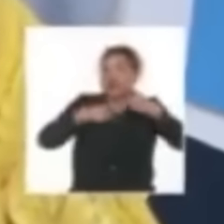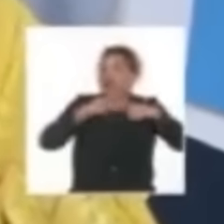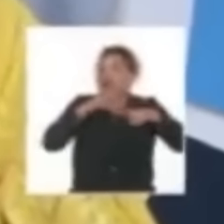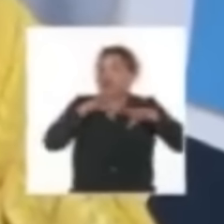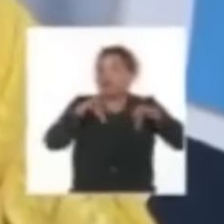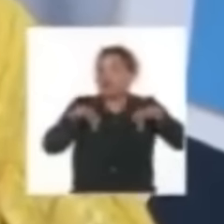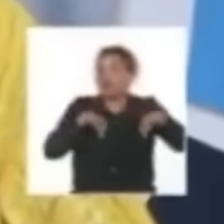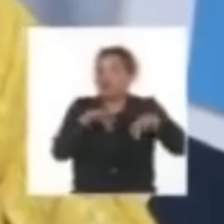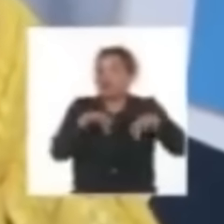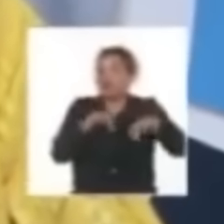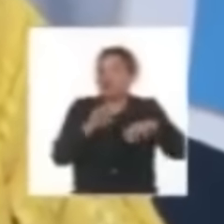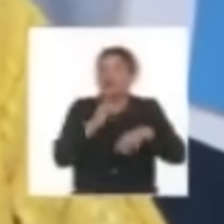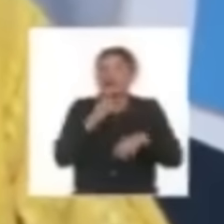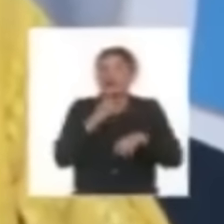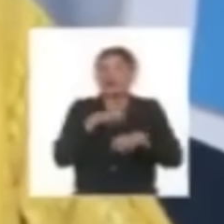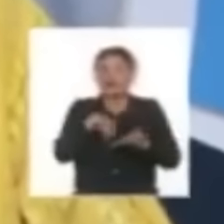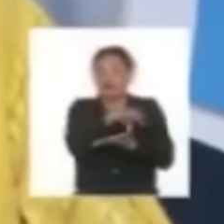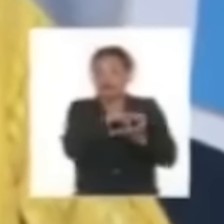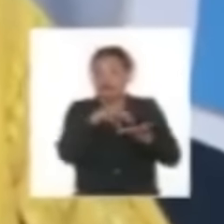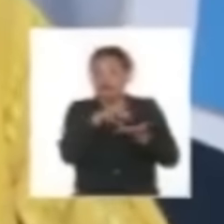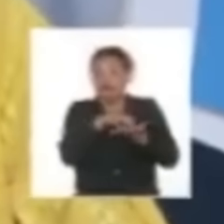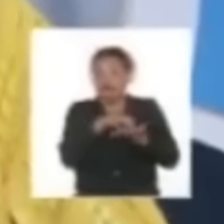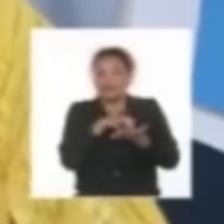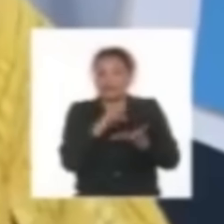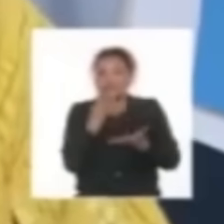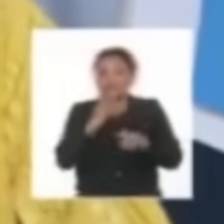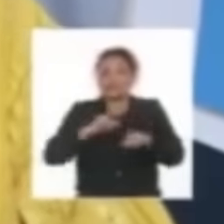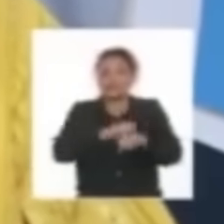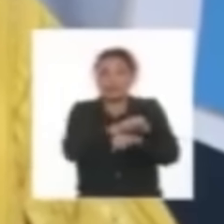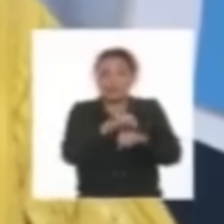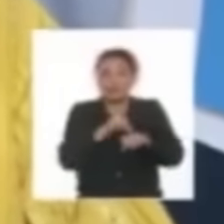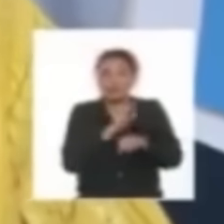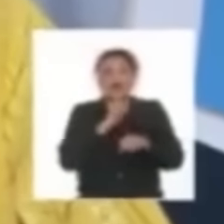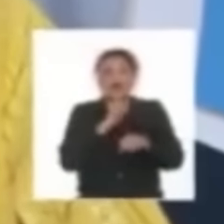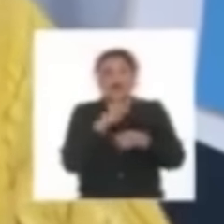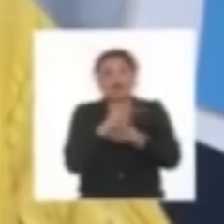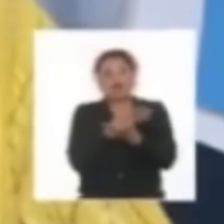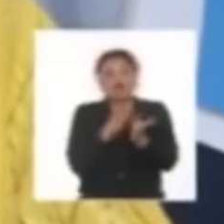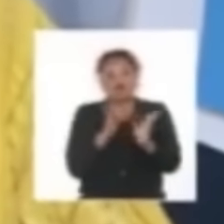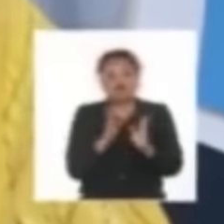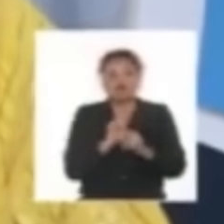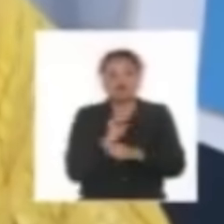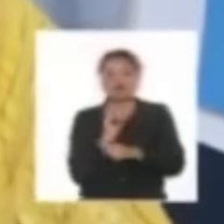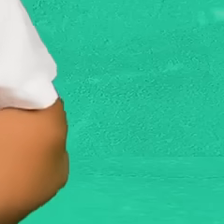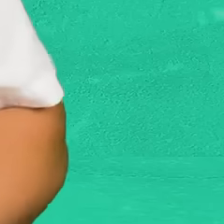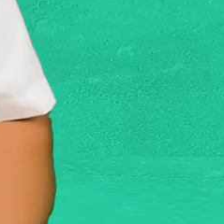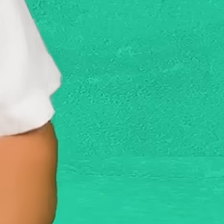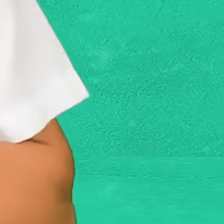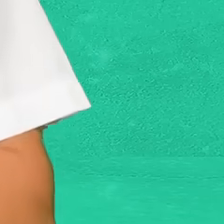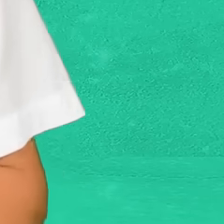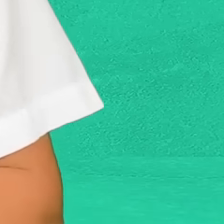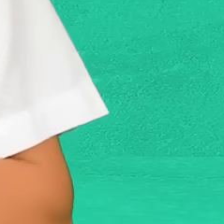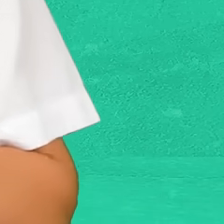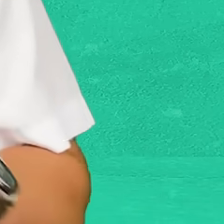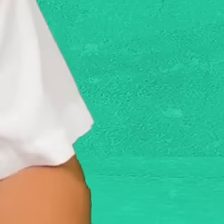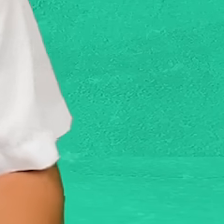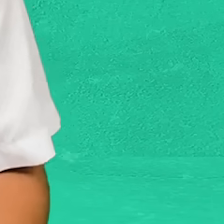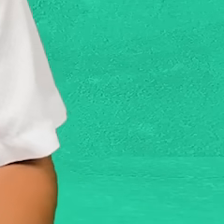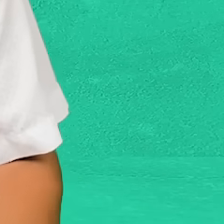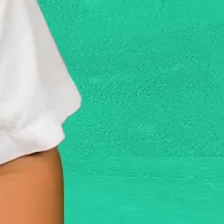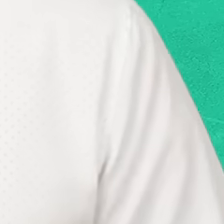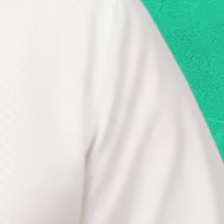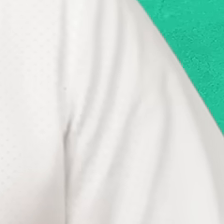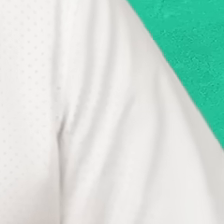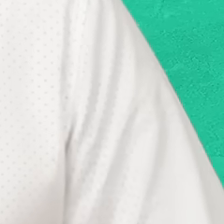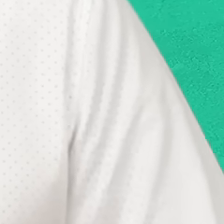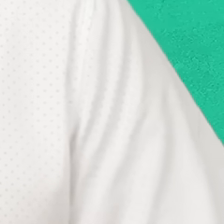y 4 horas para poder llegar, porque los sistemas requieren presurizarse y para después llegar a los lugares, sobre todo a los puntos más críticos. Lo de Cuba es como el perro que se muerde la